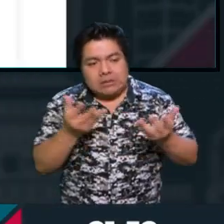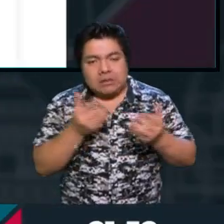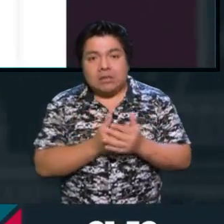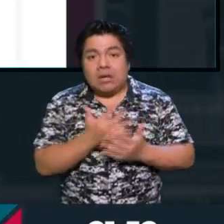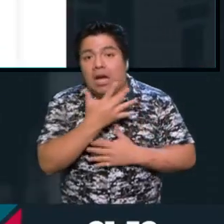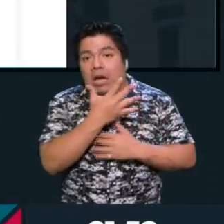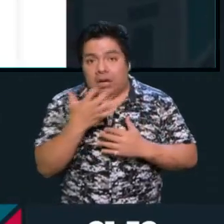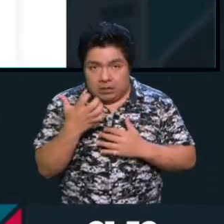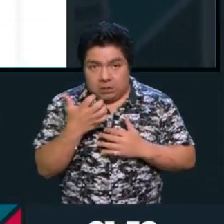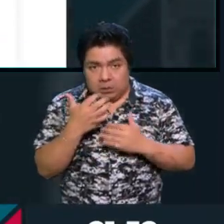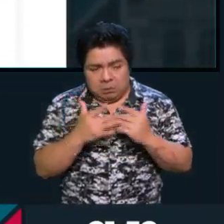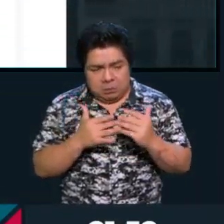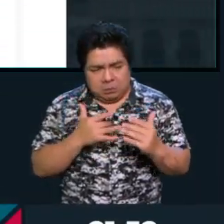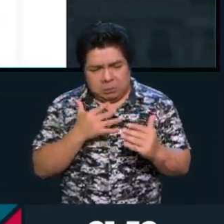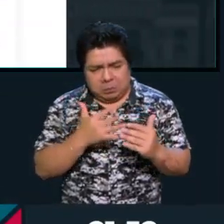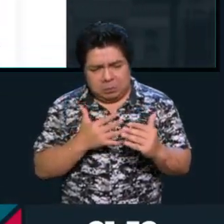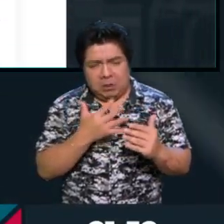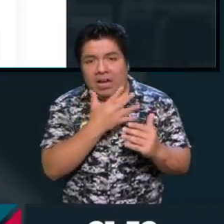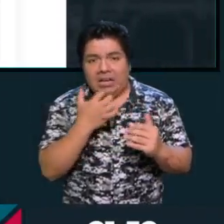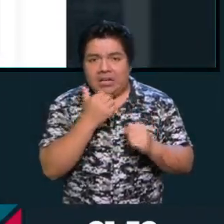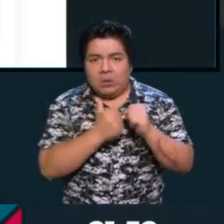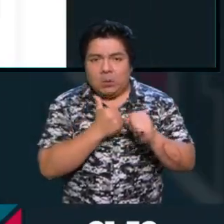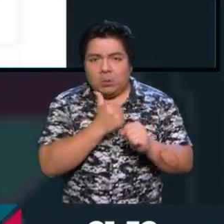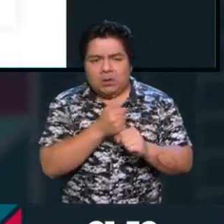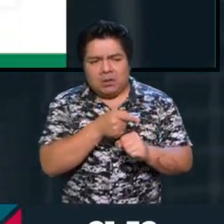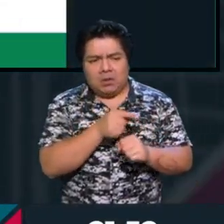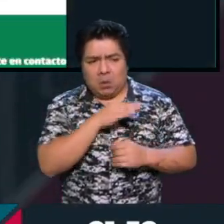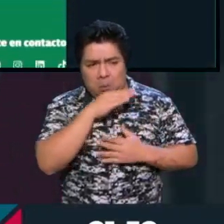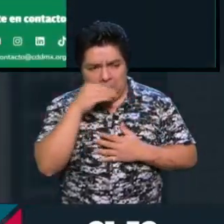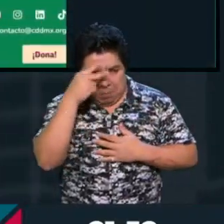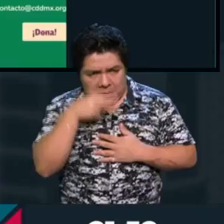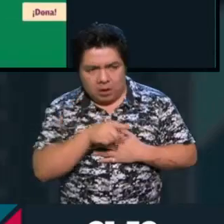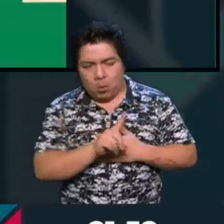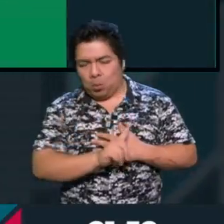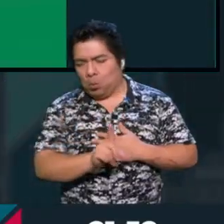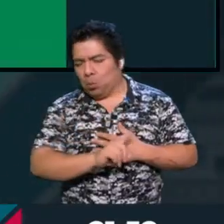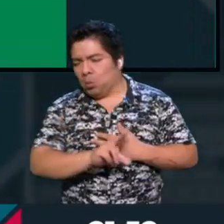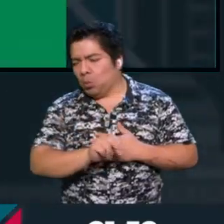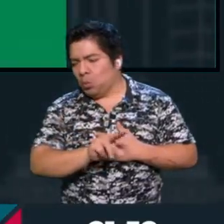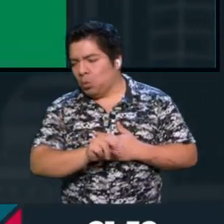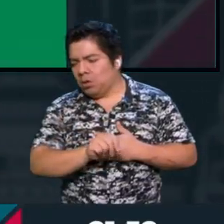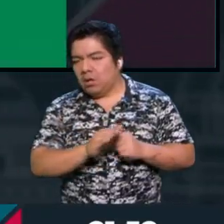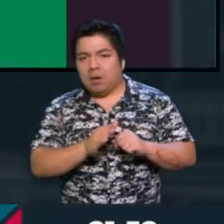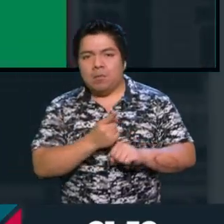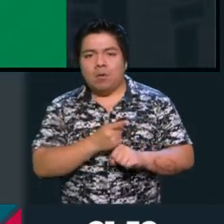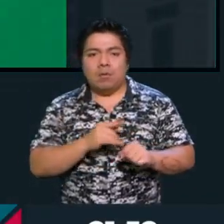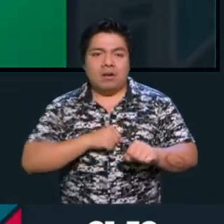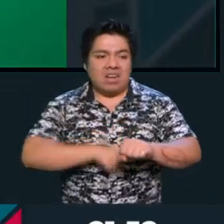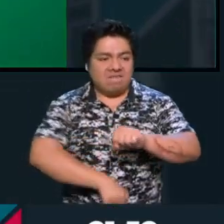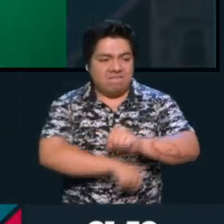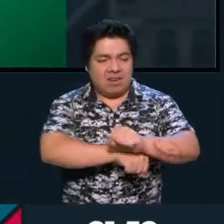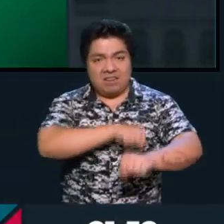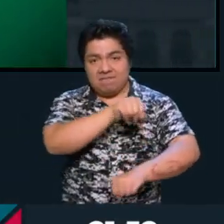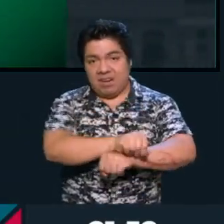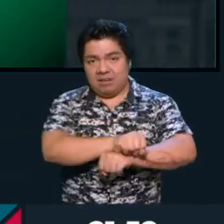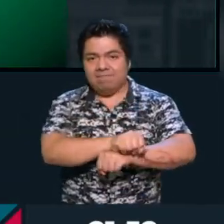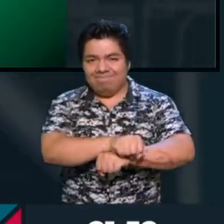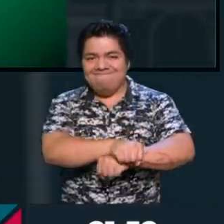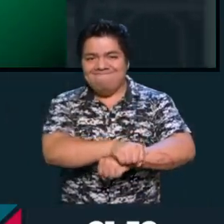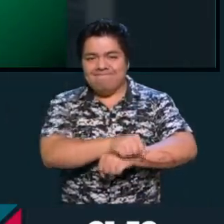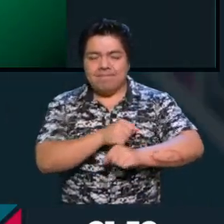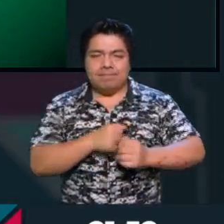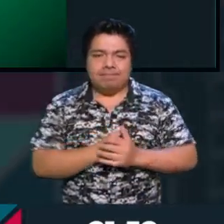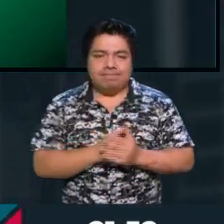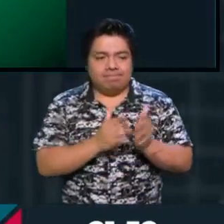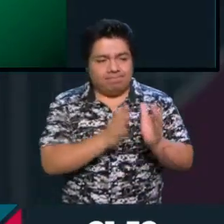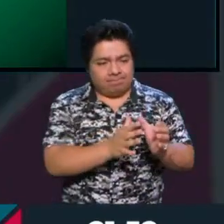de 500 años de negación de su existencia, efecto del esclavismo, ni más ni menos.